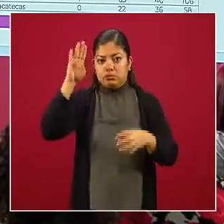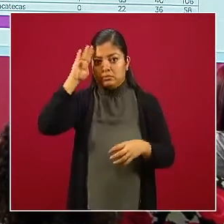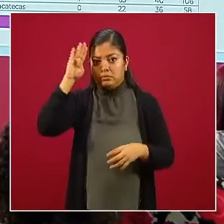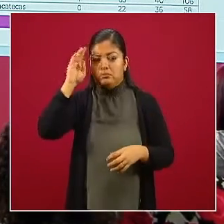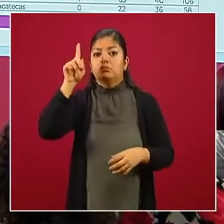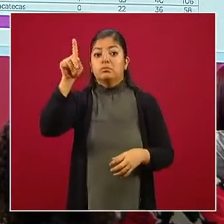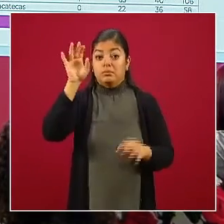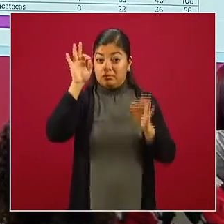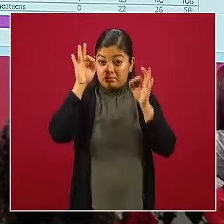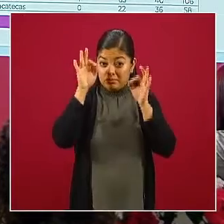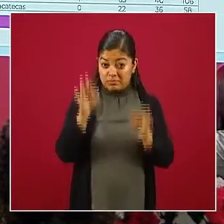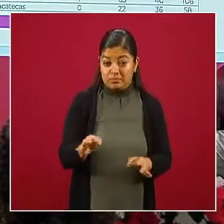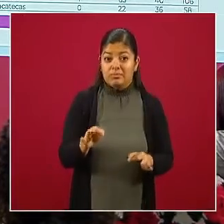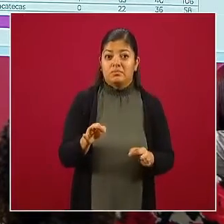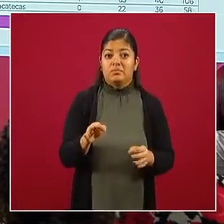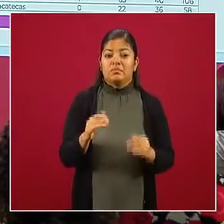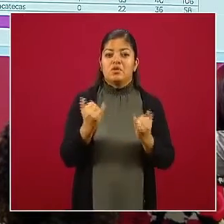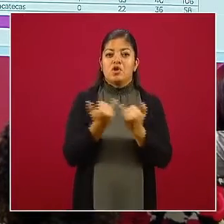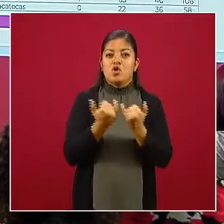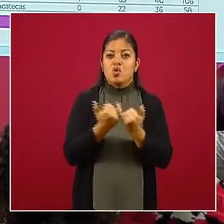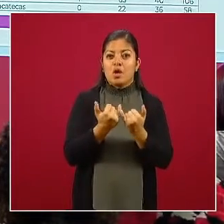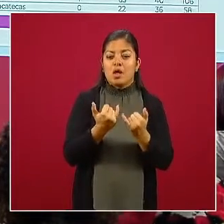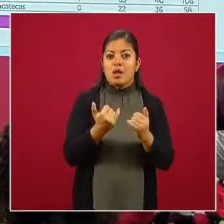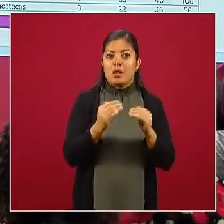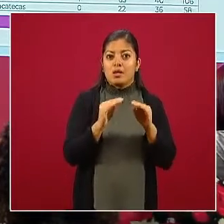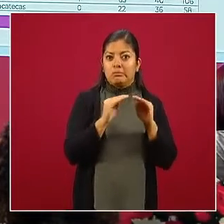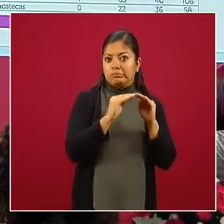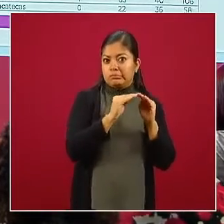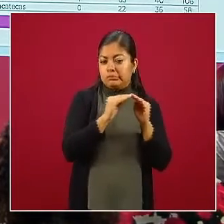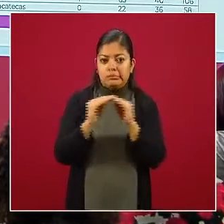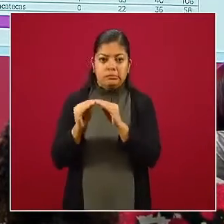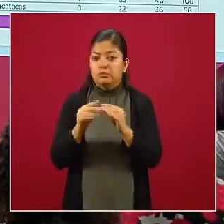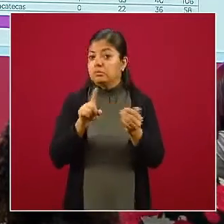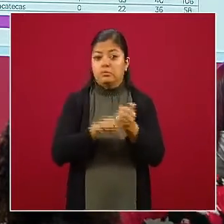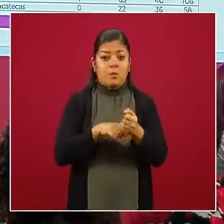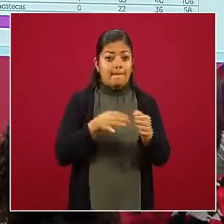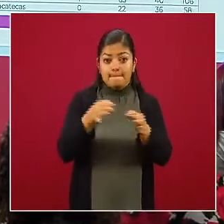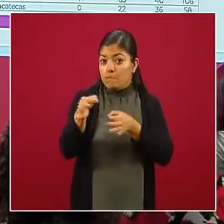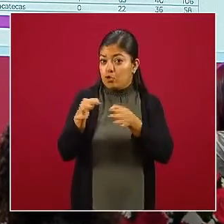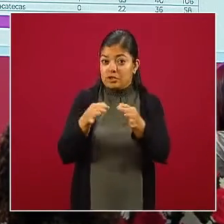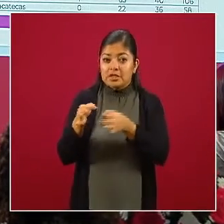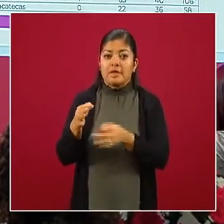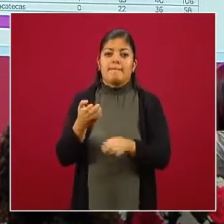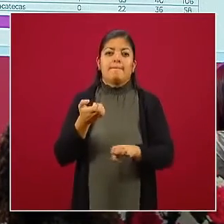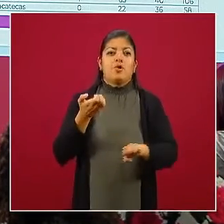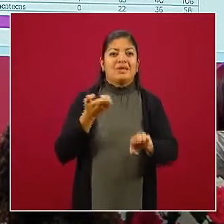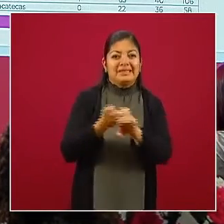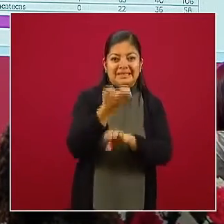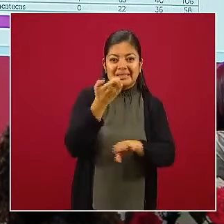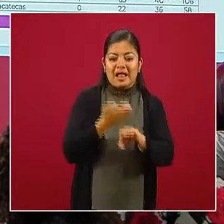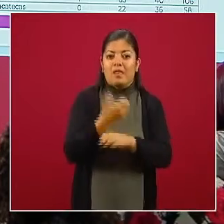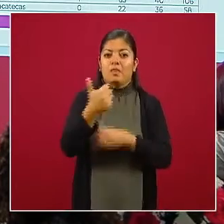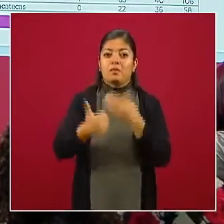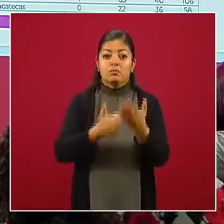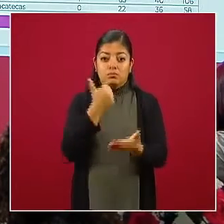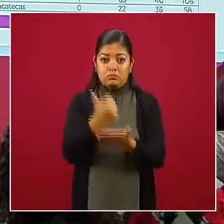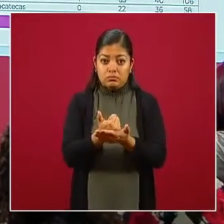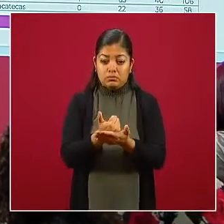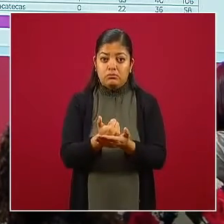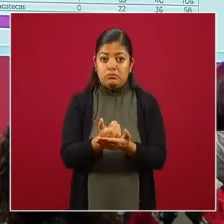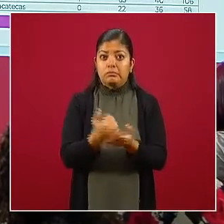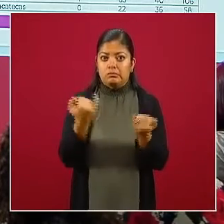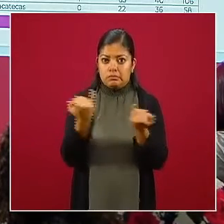una distribución homogénea, es decir, no todas las municipios, estados, ciudades tienen la